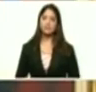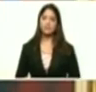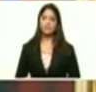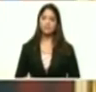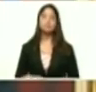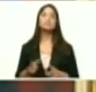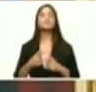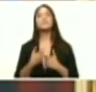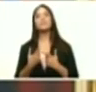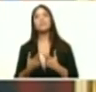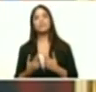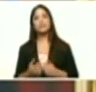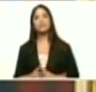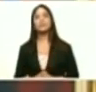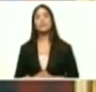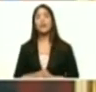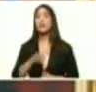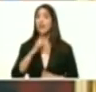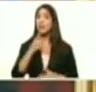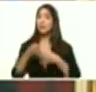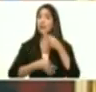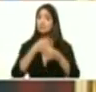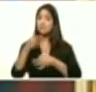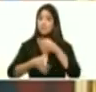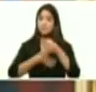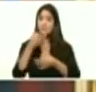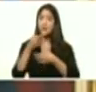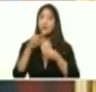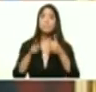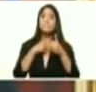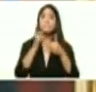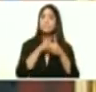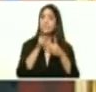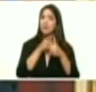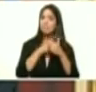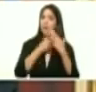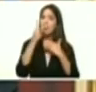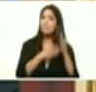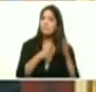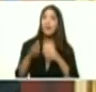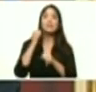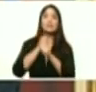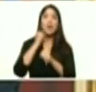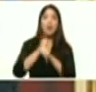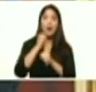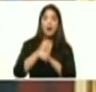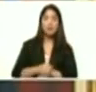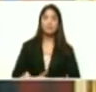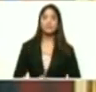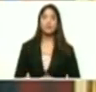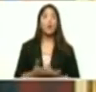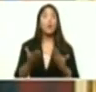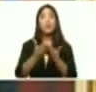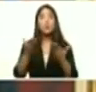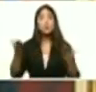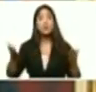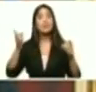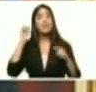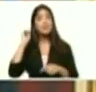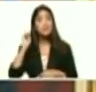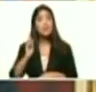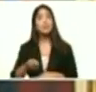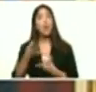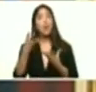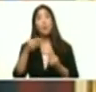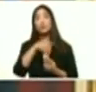Entonces hay que desmontar primer lineamiento estratégico a trabajar camarada. Ustedes tienen muchos